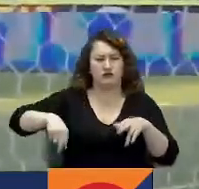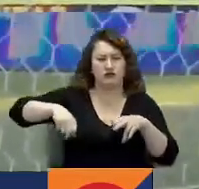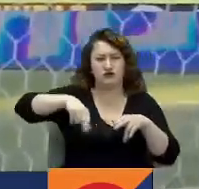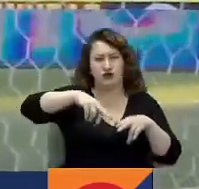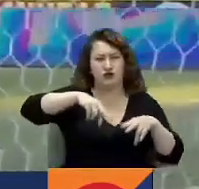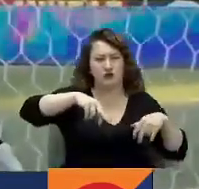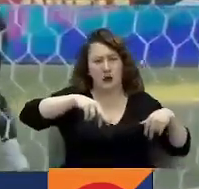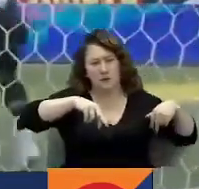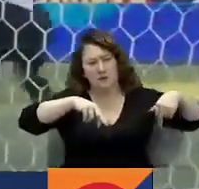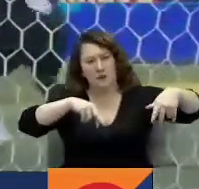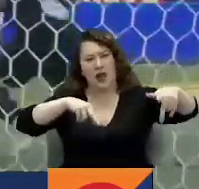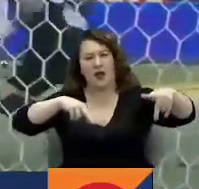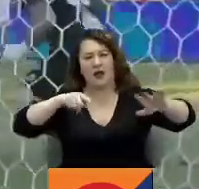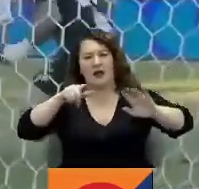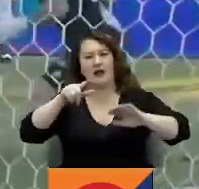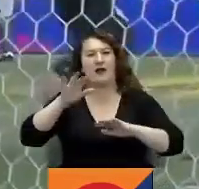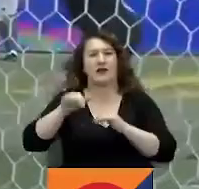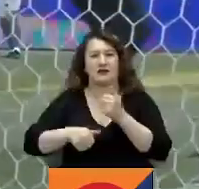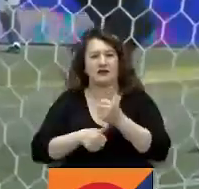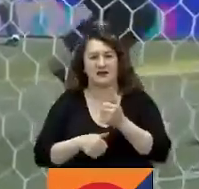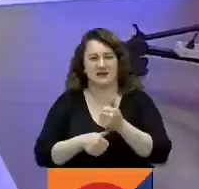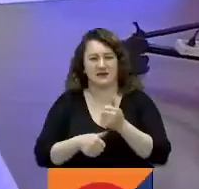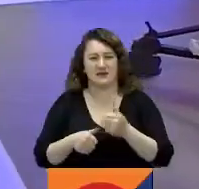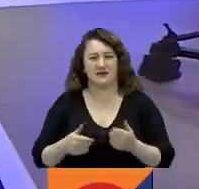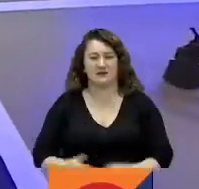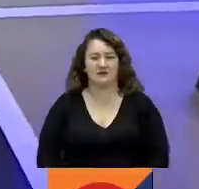de Olympiacos de Grecia contra el Volos.